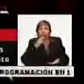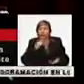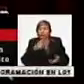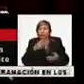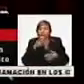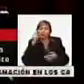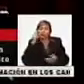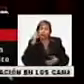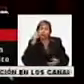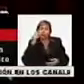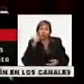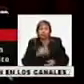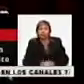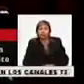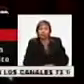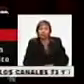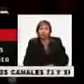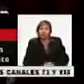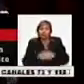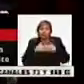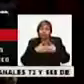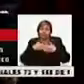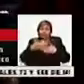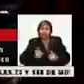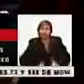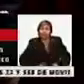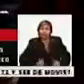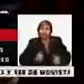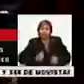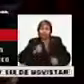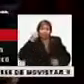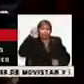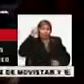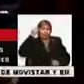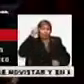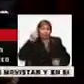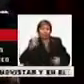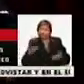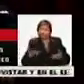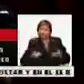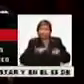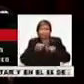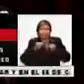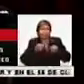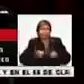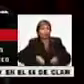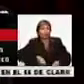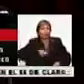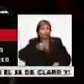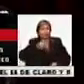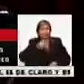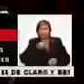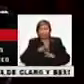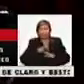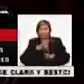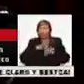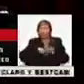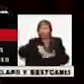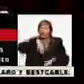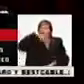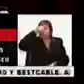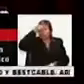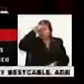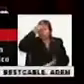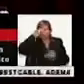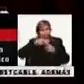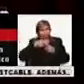experiencia. Insurgimos a la vida política en medio de una dictadura y aprendimos en